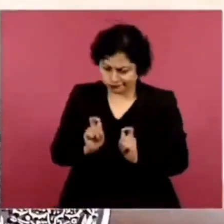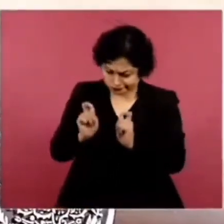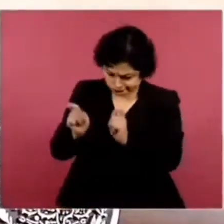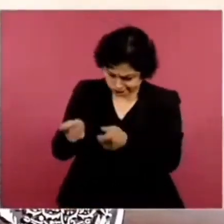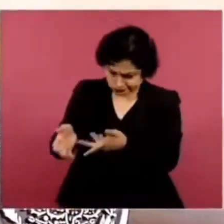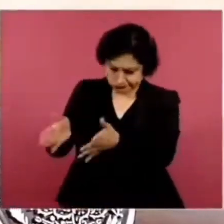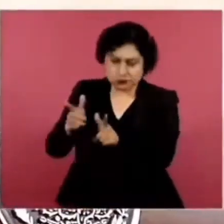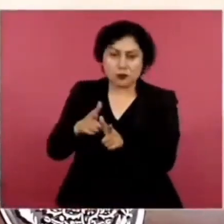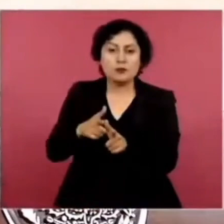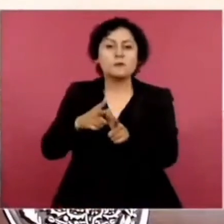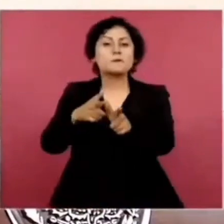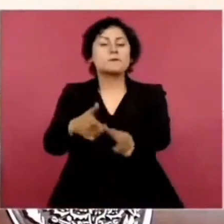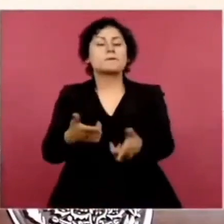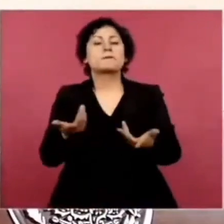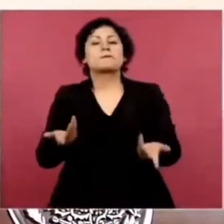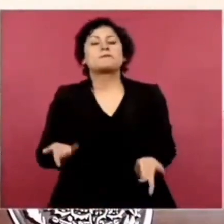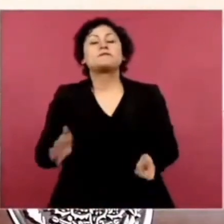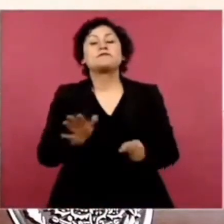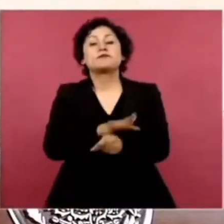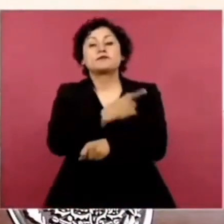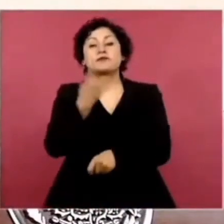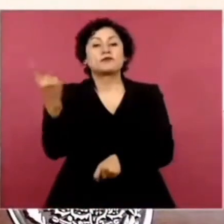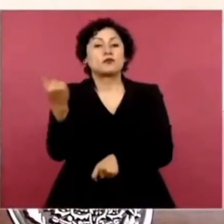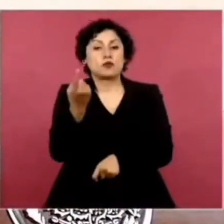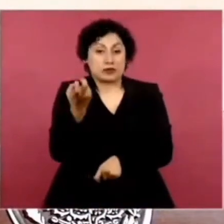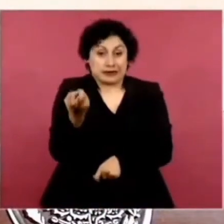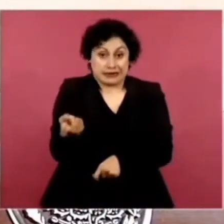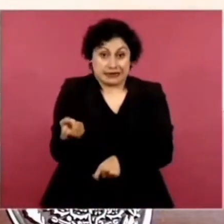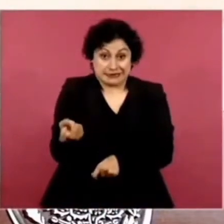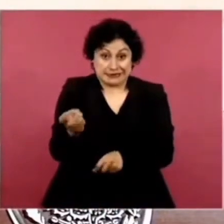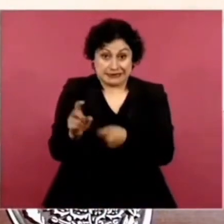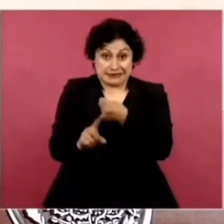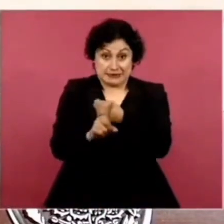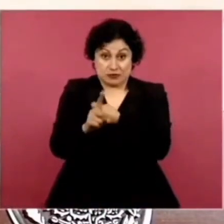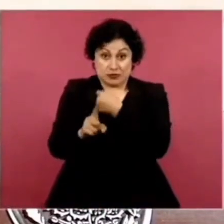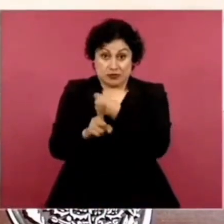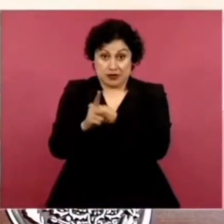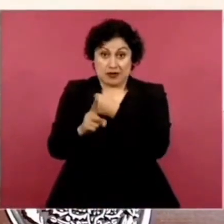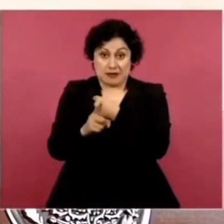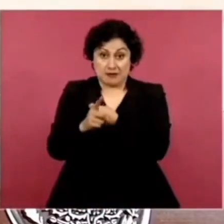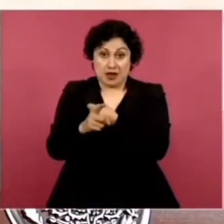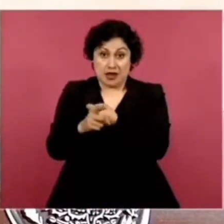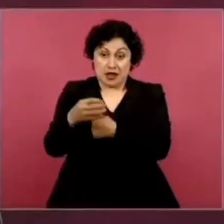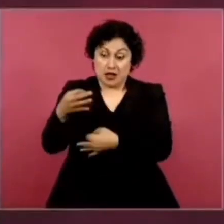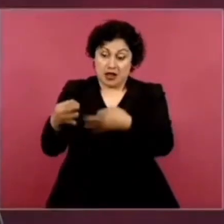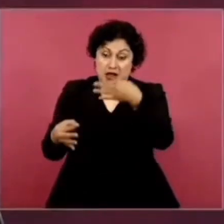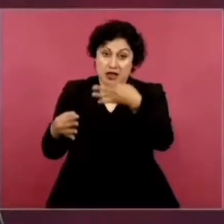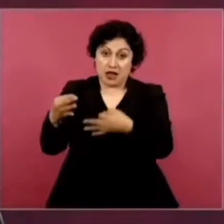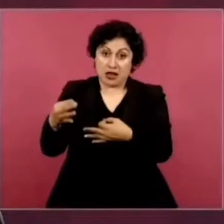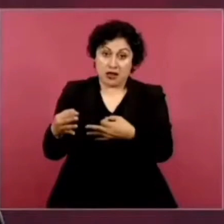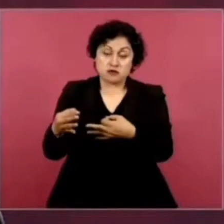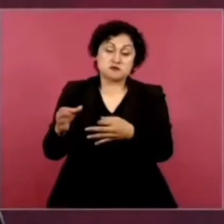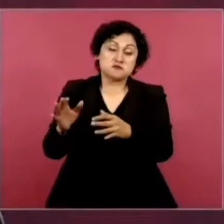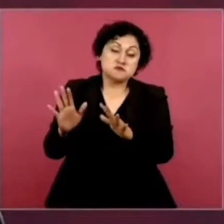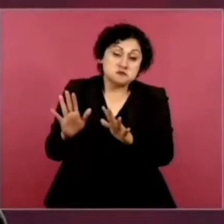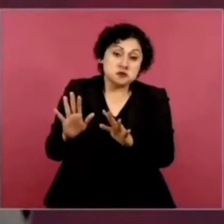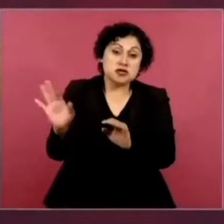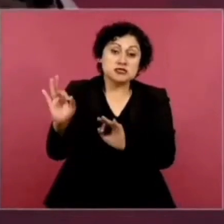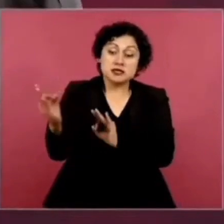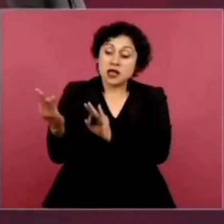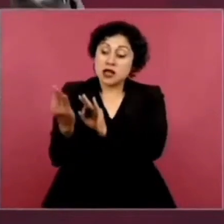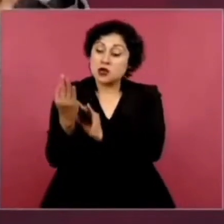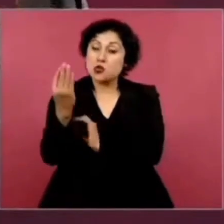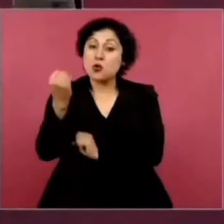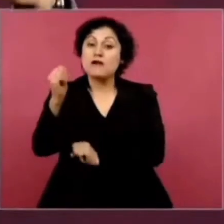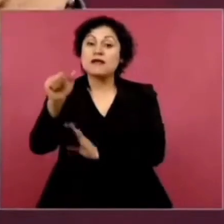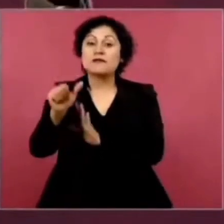pero que se puede resolver ya en 9 meses, si la